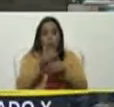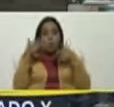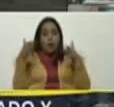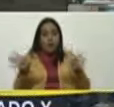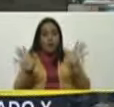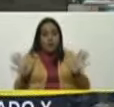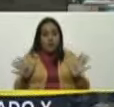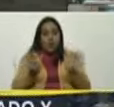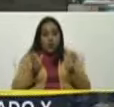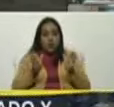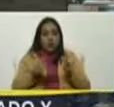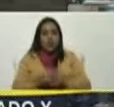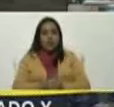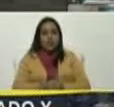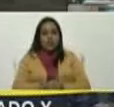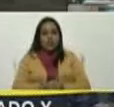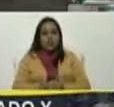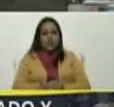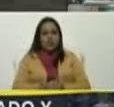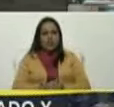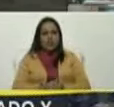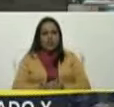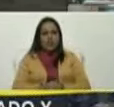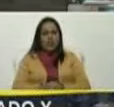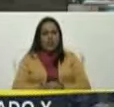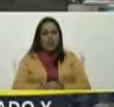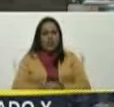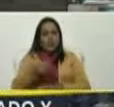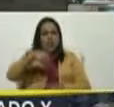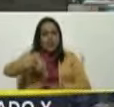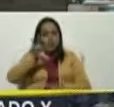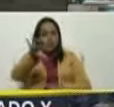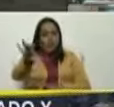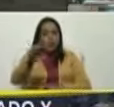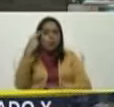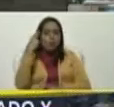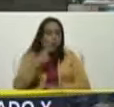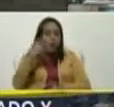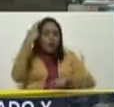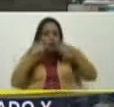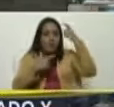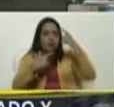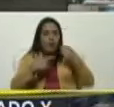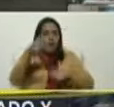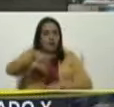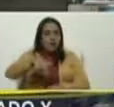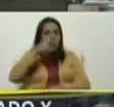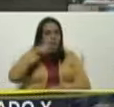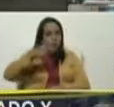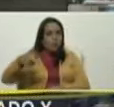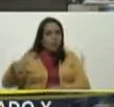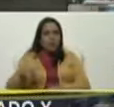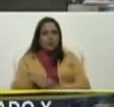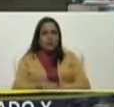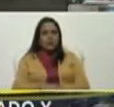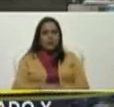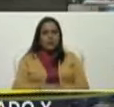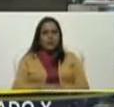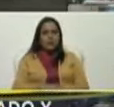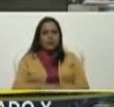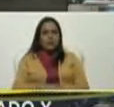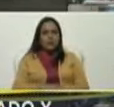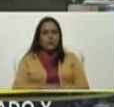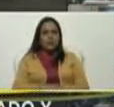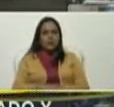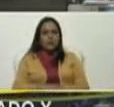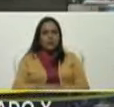los días de Bolívar, de Chávez y de nuestro pueblo por un destino mejor, un destino